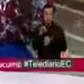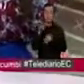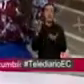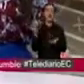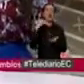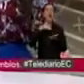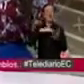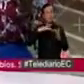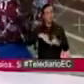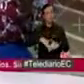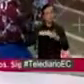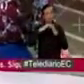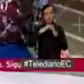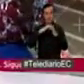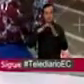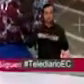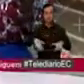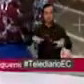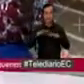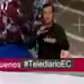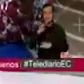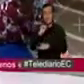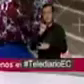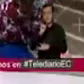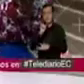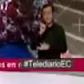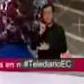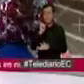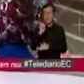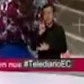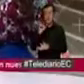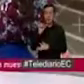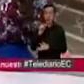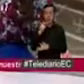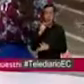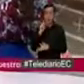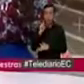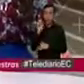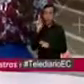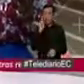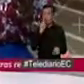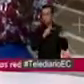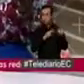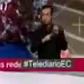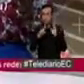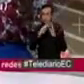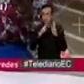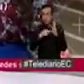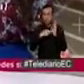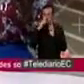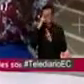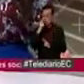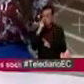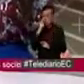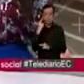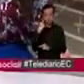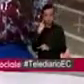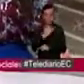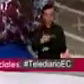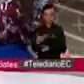reactiven. Durante su visita a Milagro, junto al gobernador del Guayas, se constató que se cumplan los reglamentos establecidos por el COE